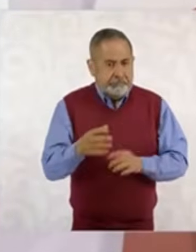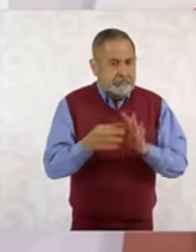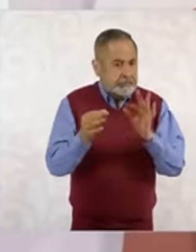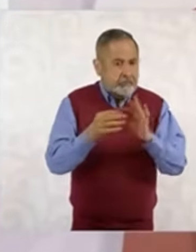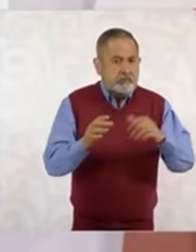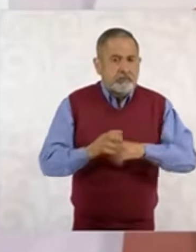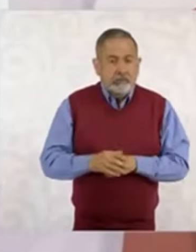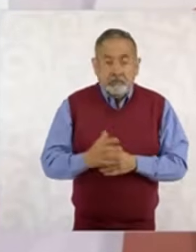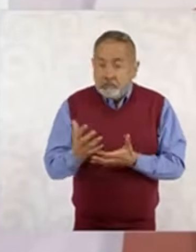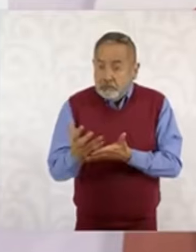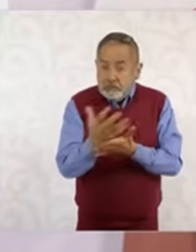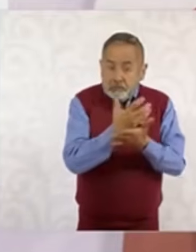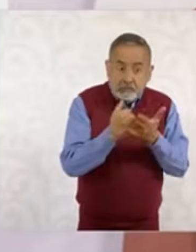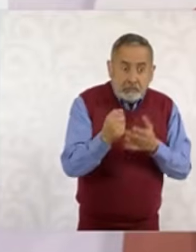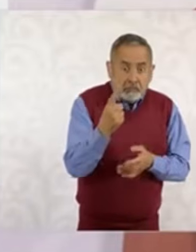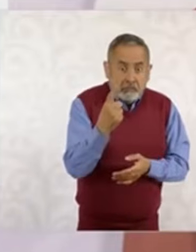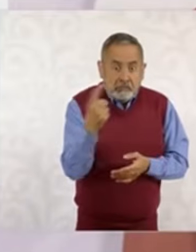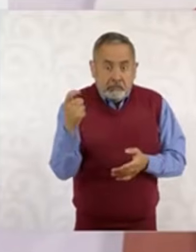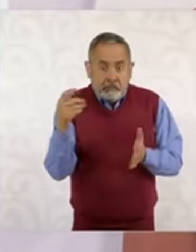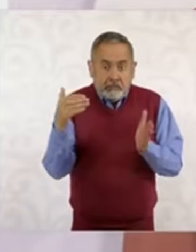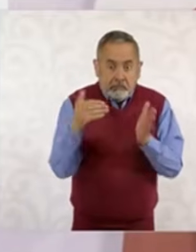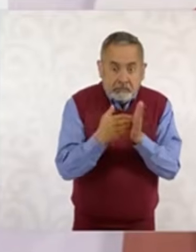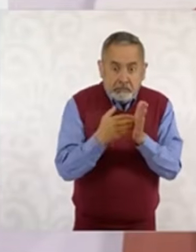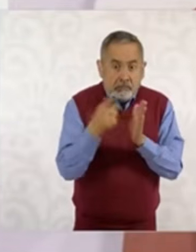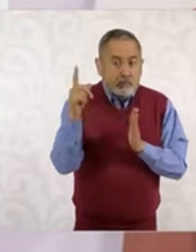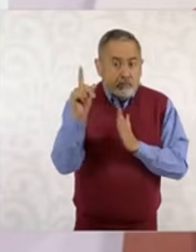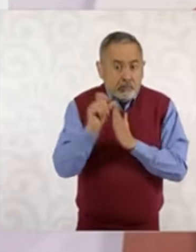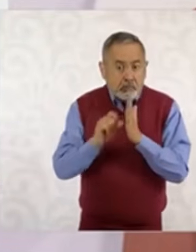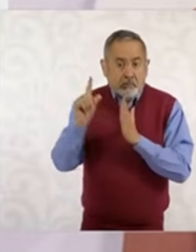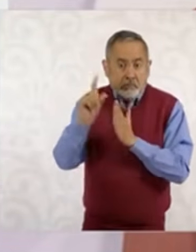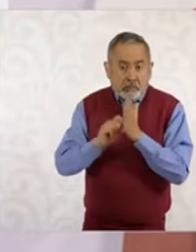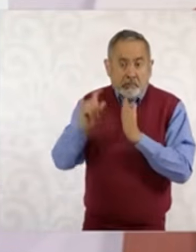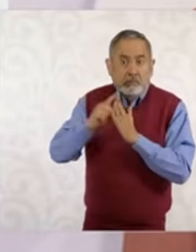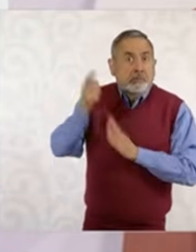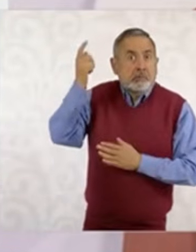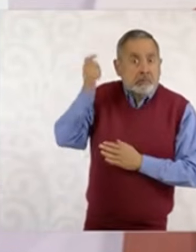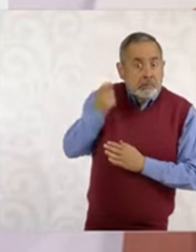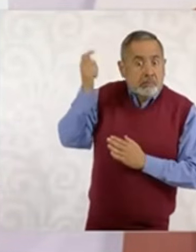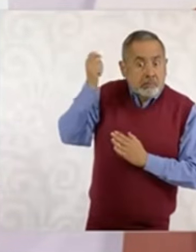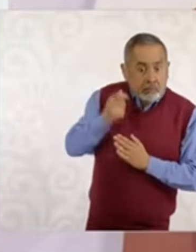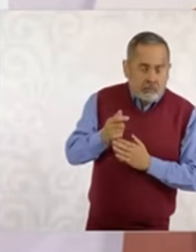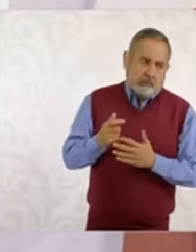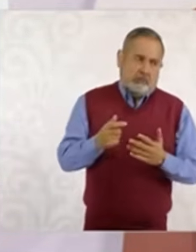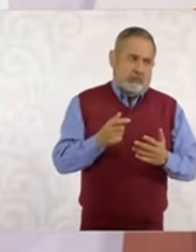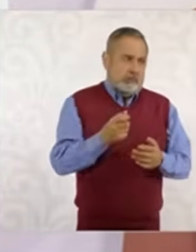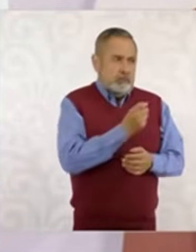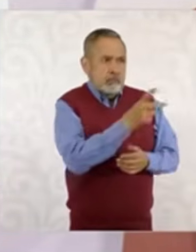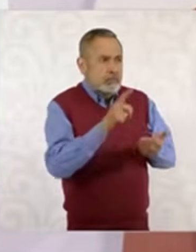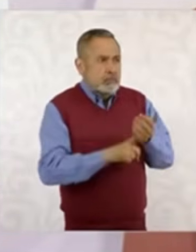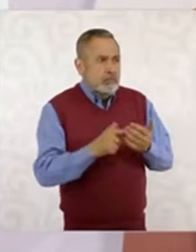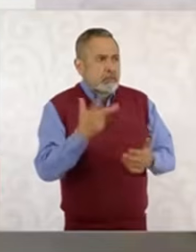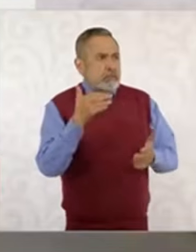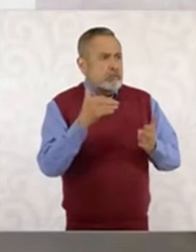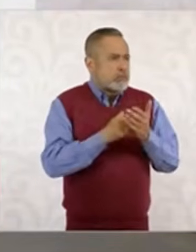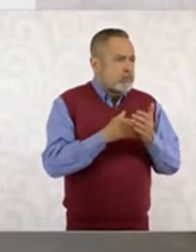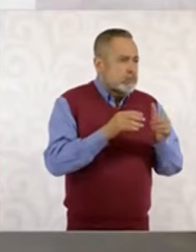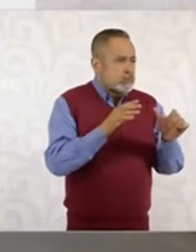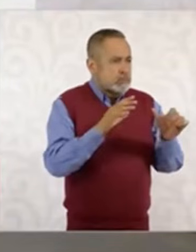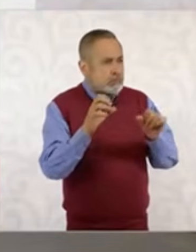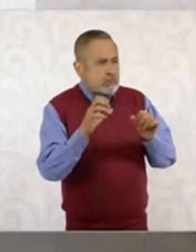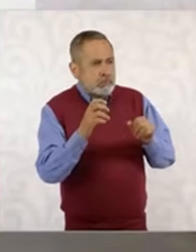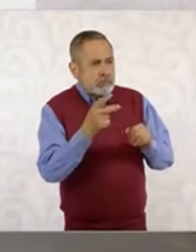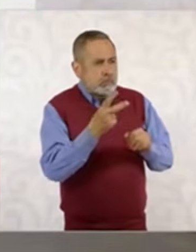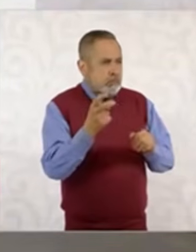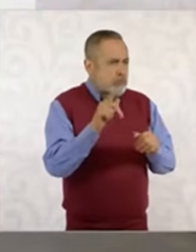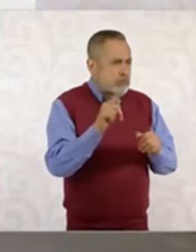que ganan más de 100,000 pesos mensuales de pensión, 8,500 más 603 más 205